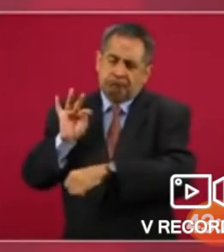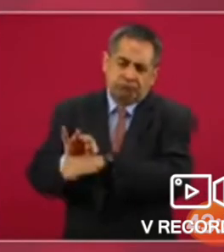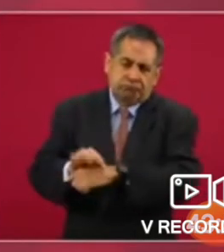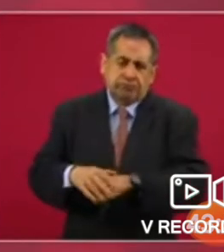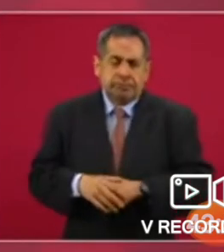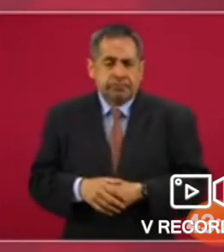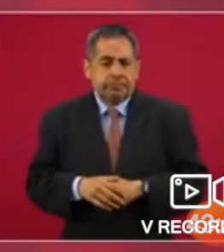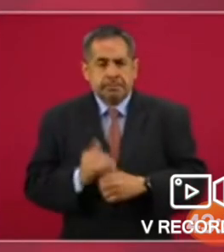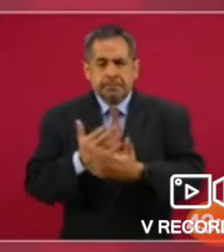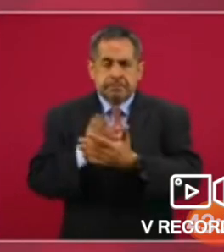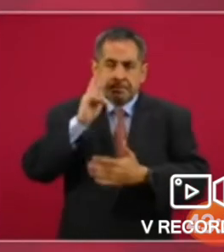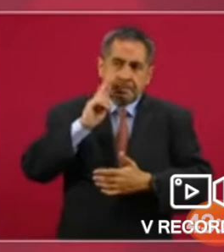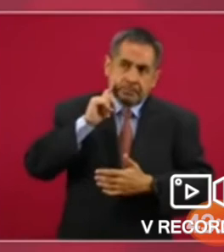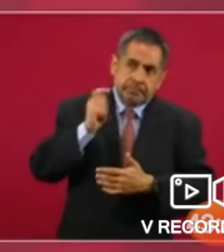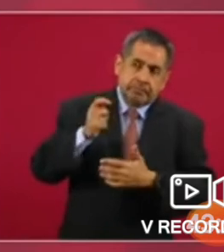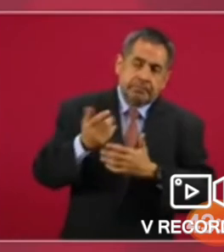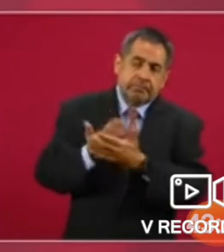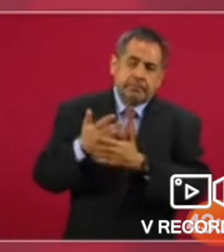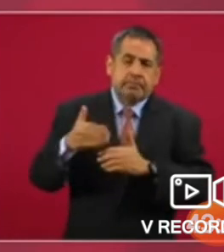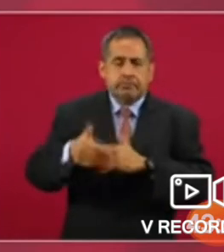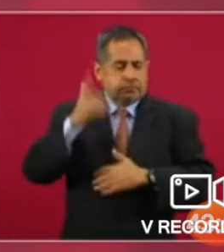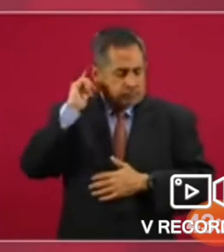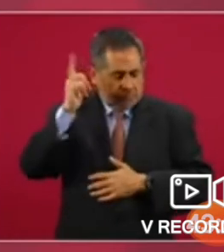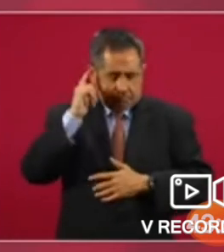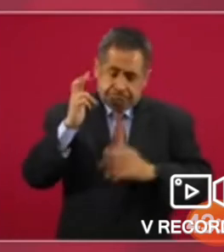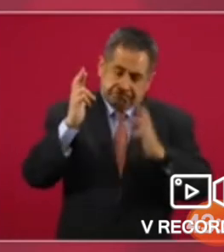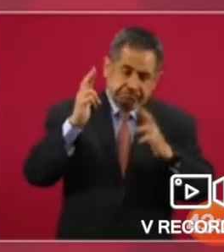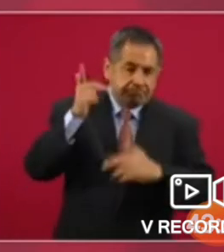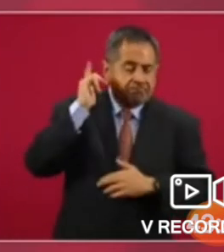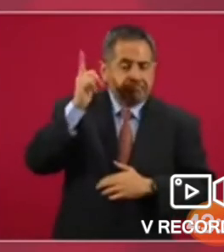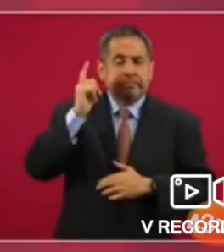estar pendientes y ojalá